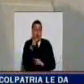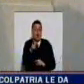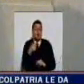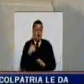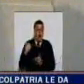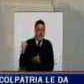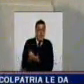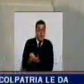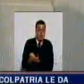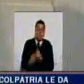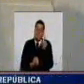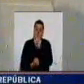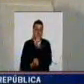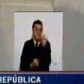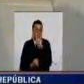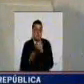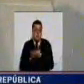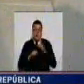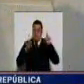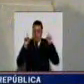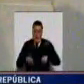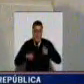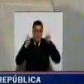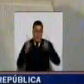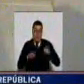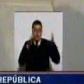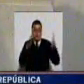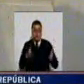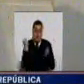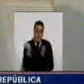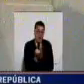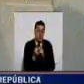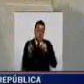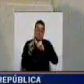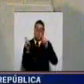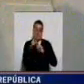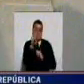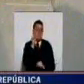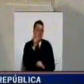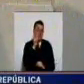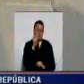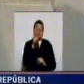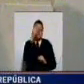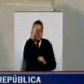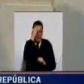estaba obligado a hacer esa subasta en ese plazo, ni en ninguno.